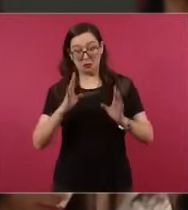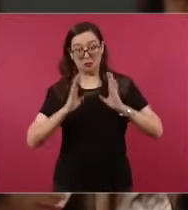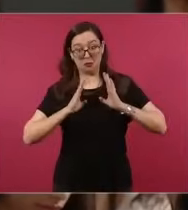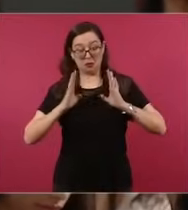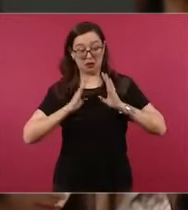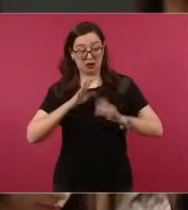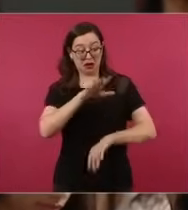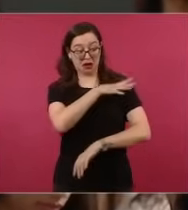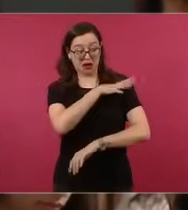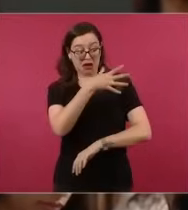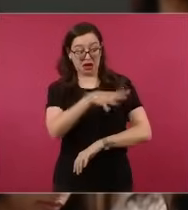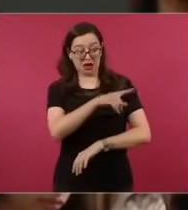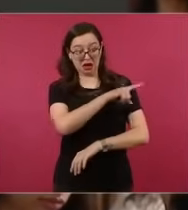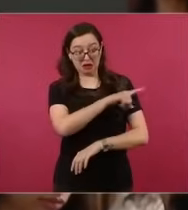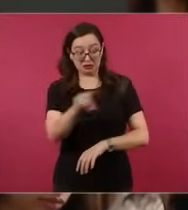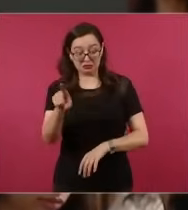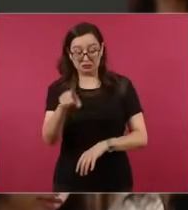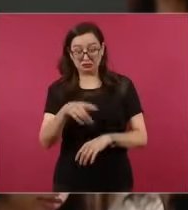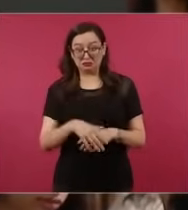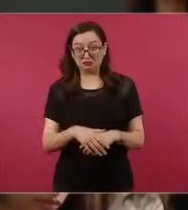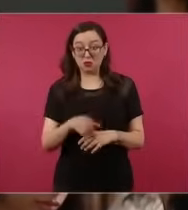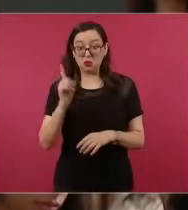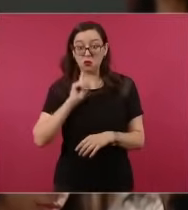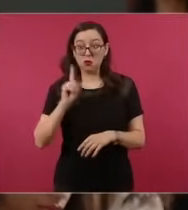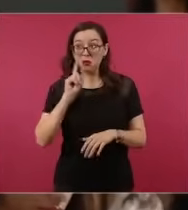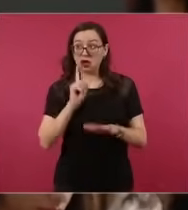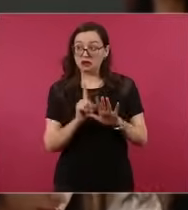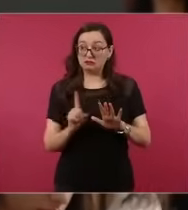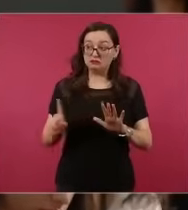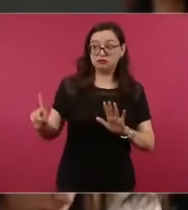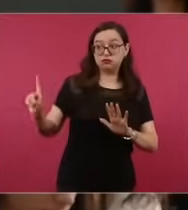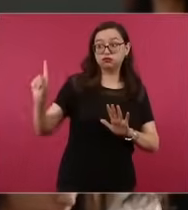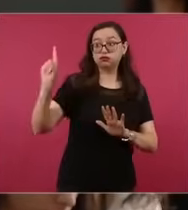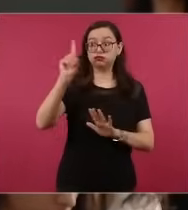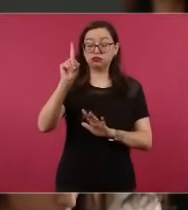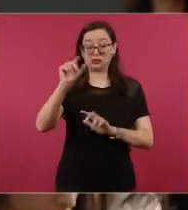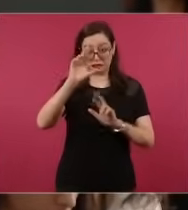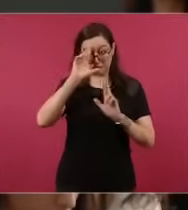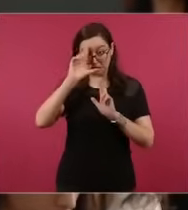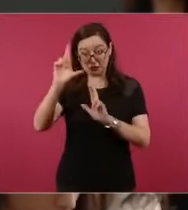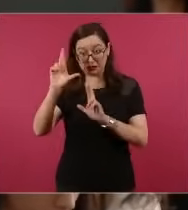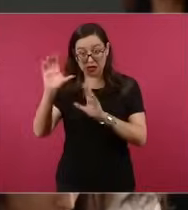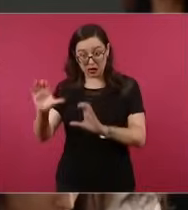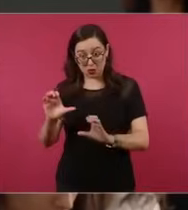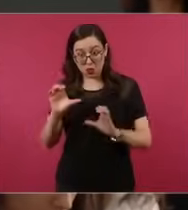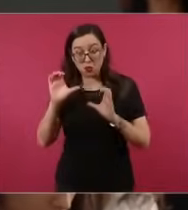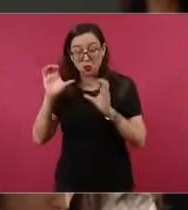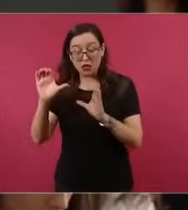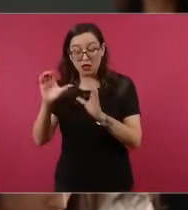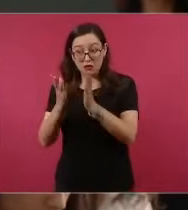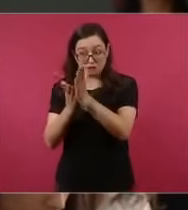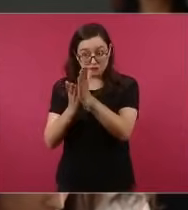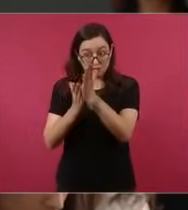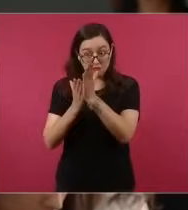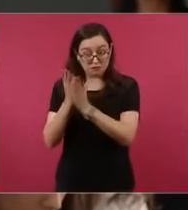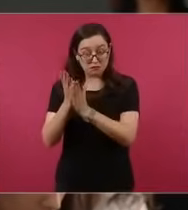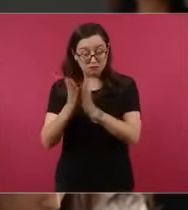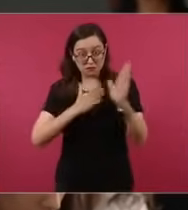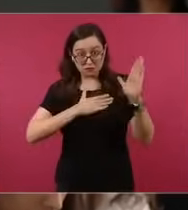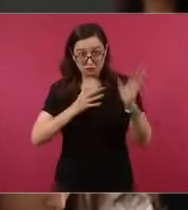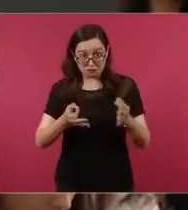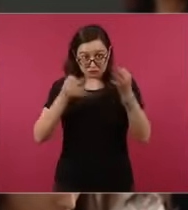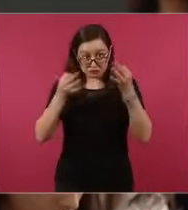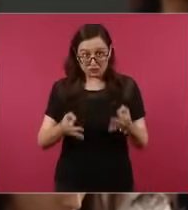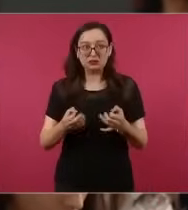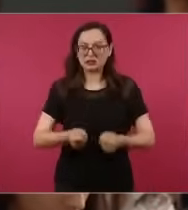tendrán una comandante supremo mujer a quien respetarán y cuidarán sin ninguna restricción, leales al juramento que les obliga a su